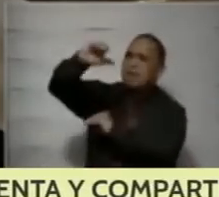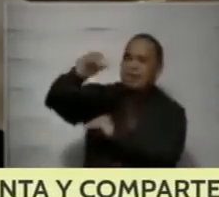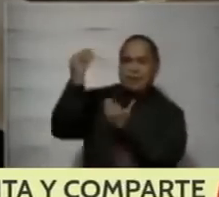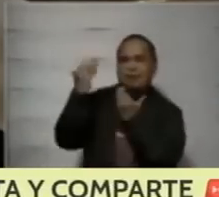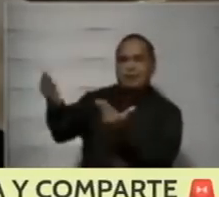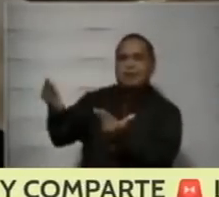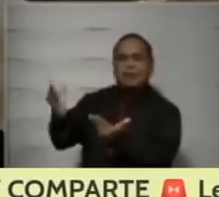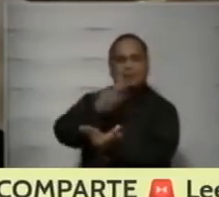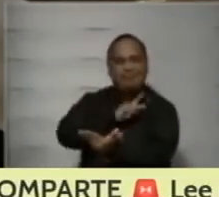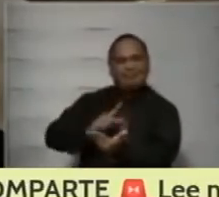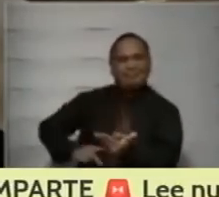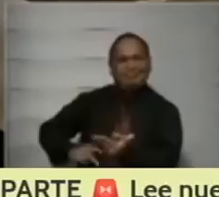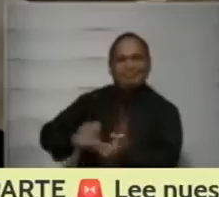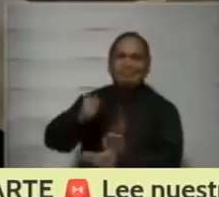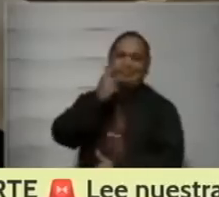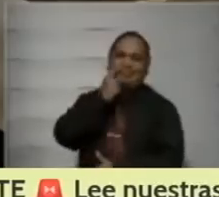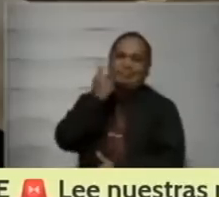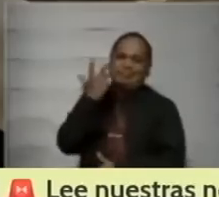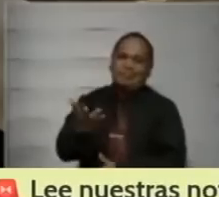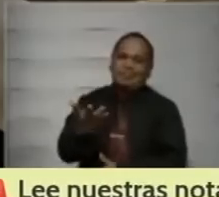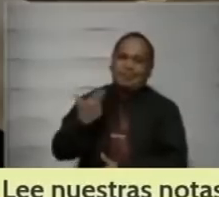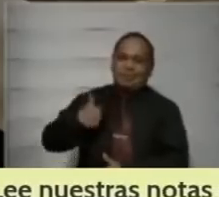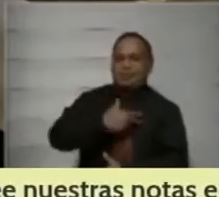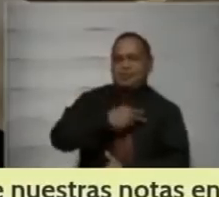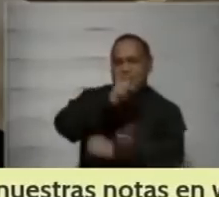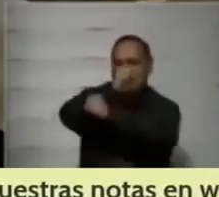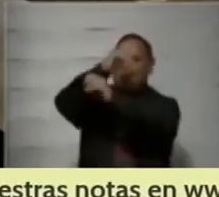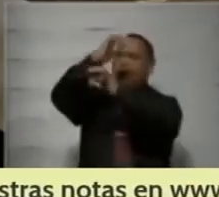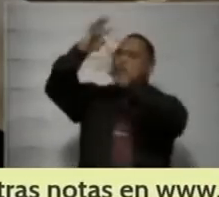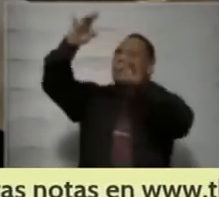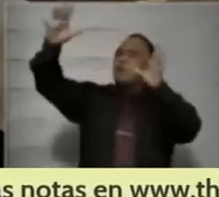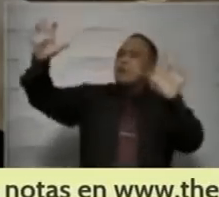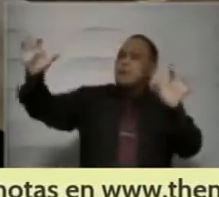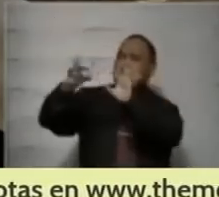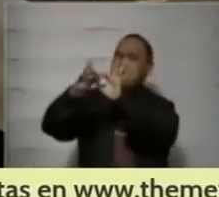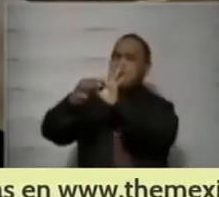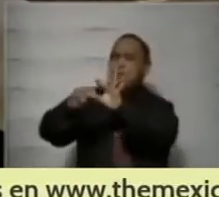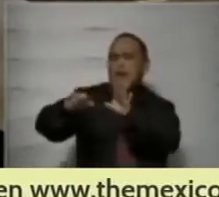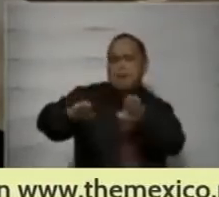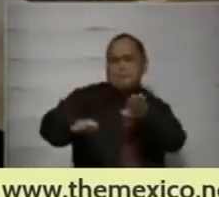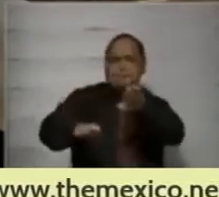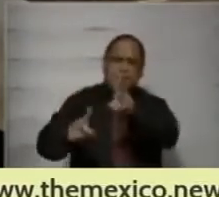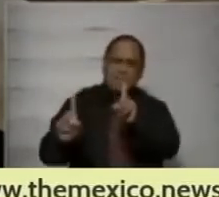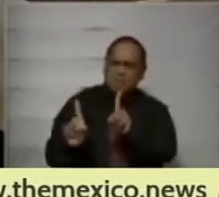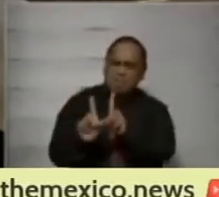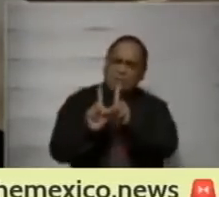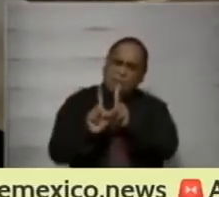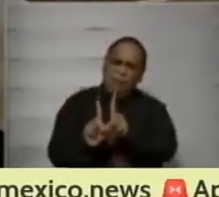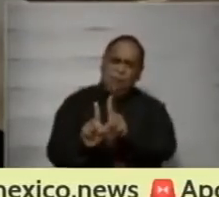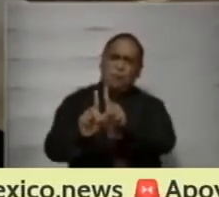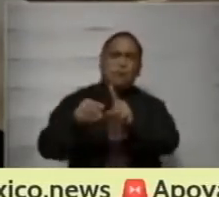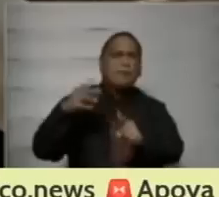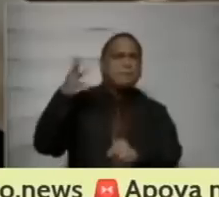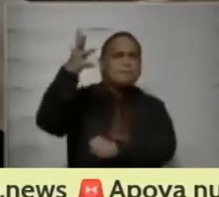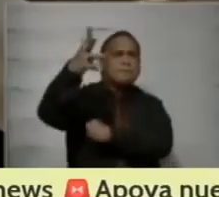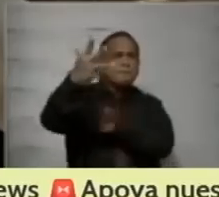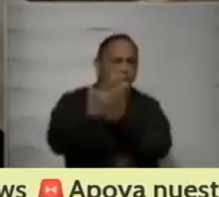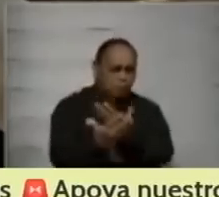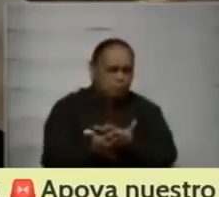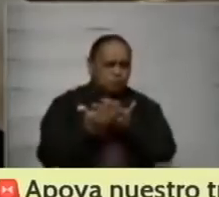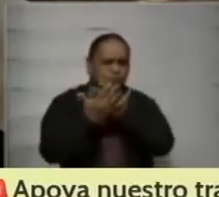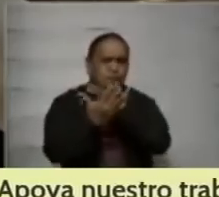mismos sueños. Caminábamos juntos y teníamos las mismas esperanzas. Entonces, nos ha costado